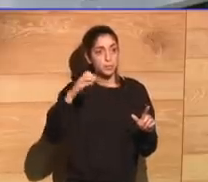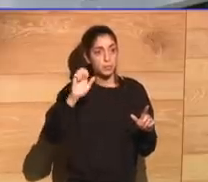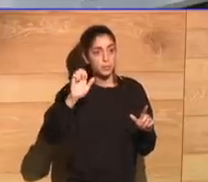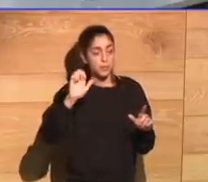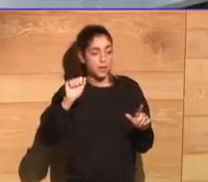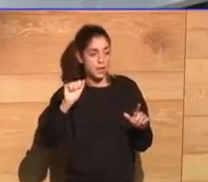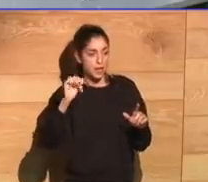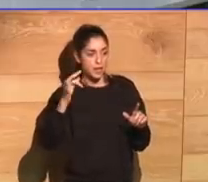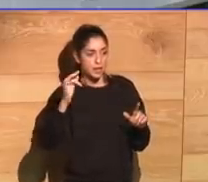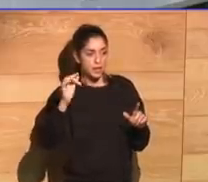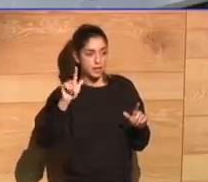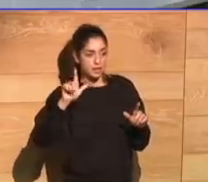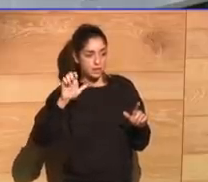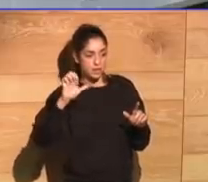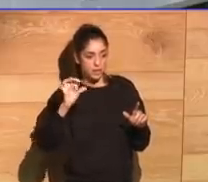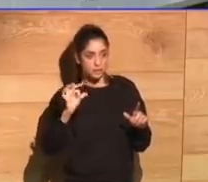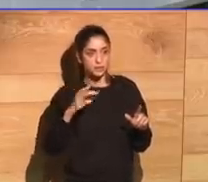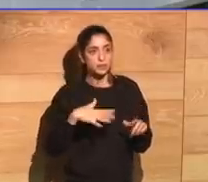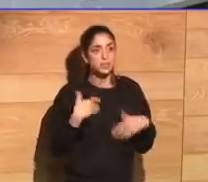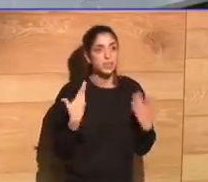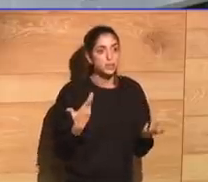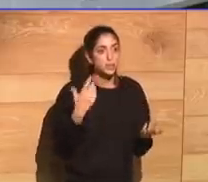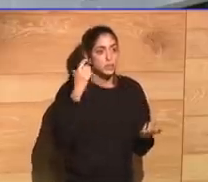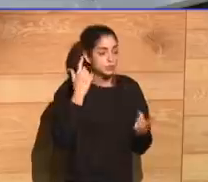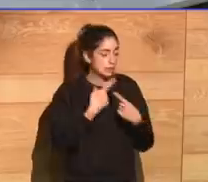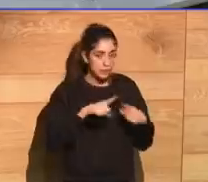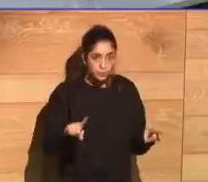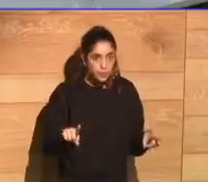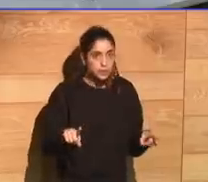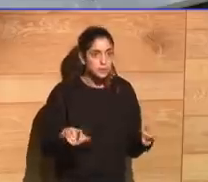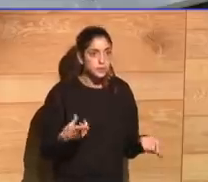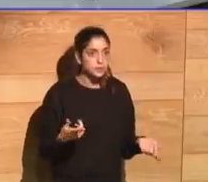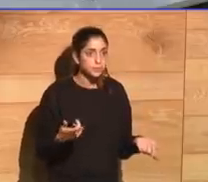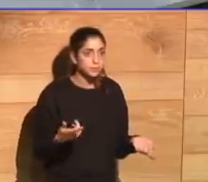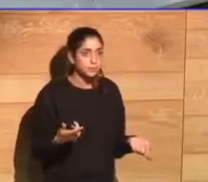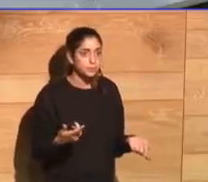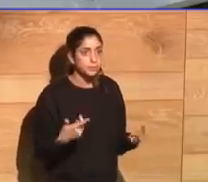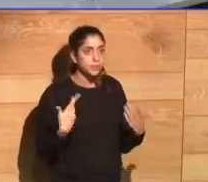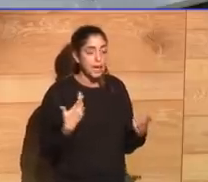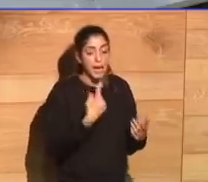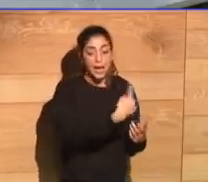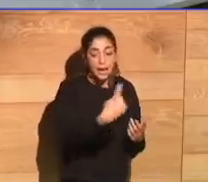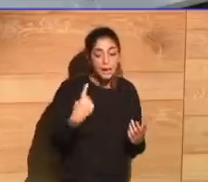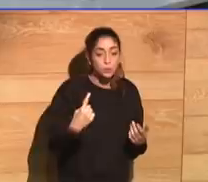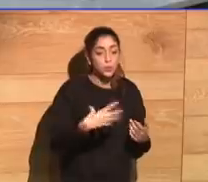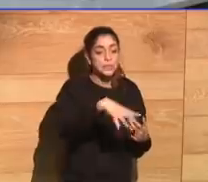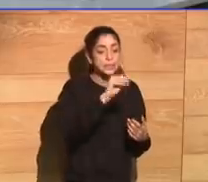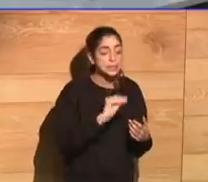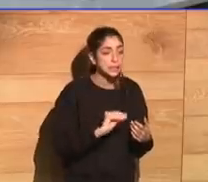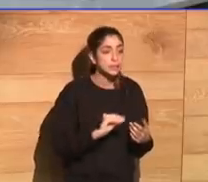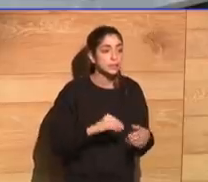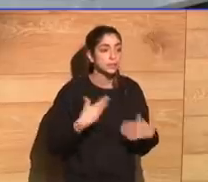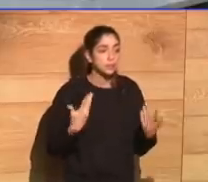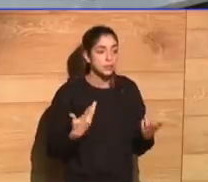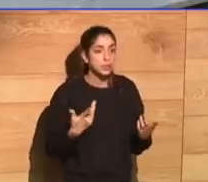divertidísimas, fresquísimas y magníficas. Y esto no va de es quién tiene estilo. Razón o quién claro, no tiene razón. Es, claro. Pues cada uno lo aborda de una manera. Pues si es Nolan, de repente es tú y yo,